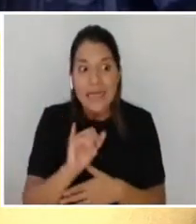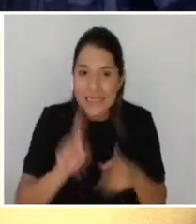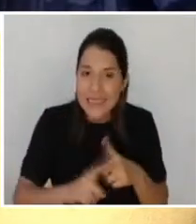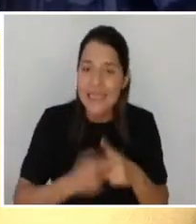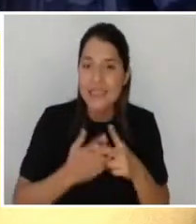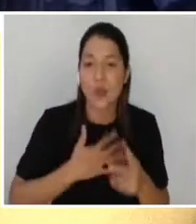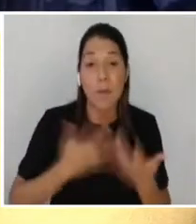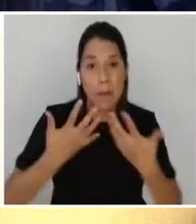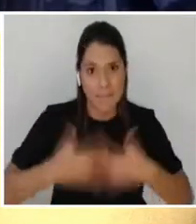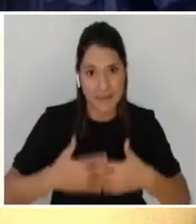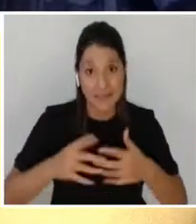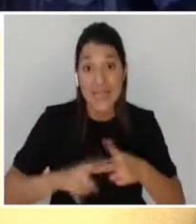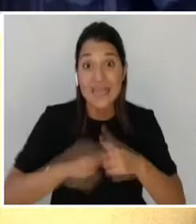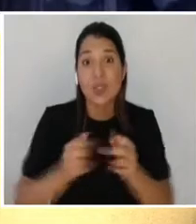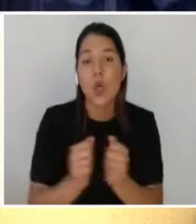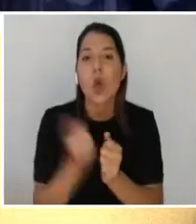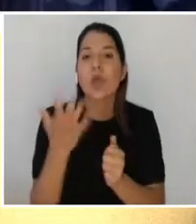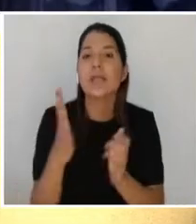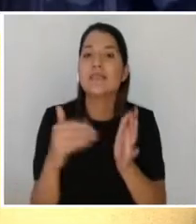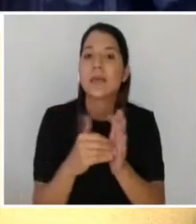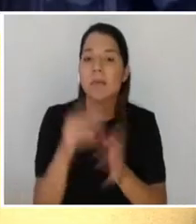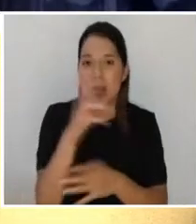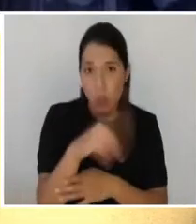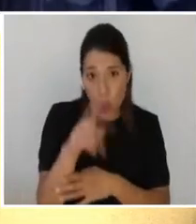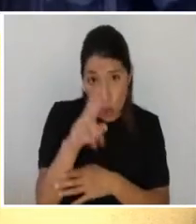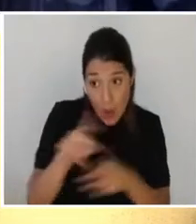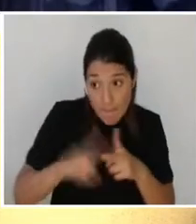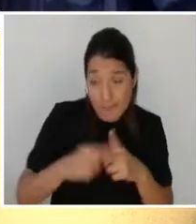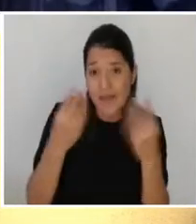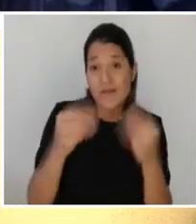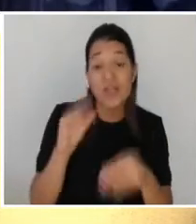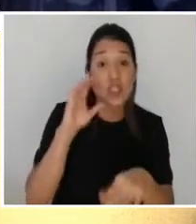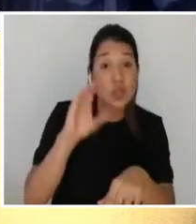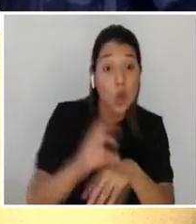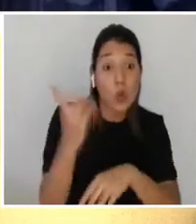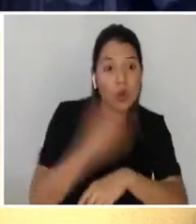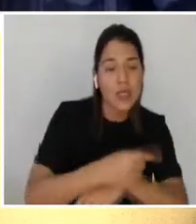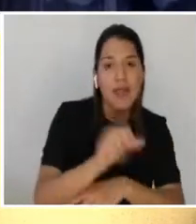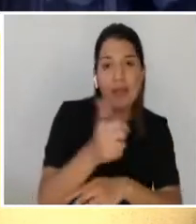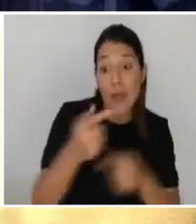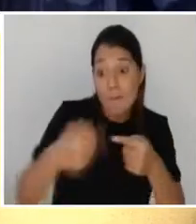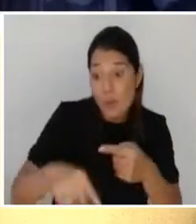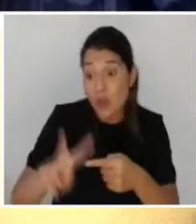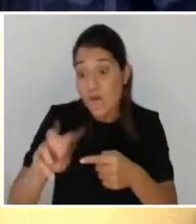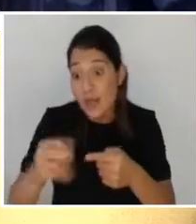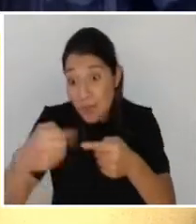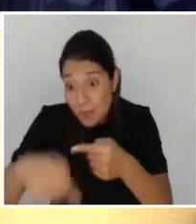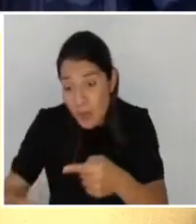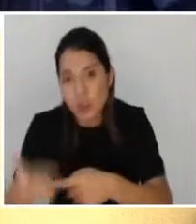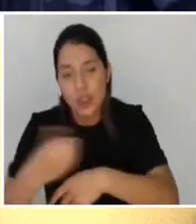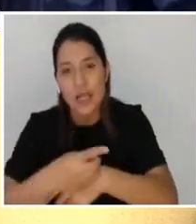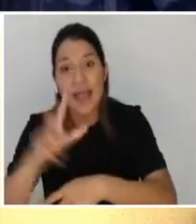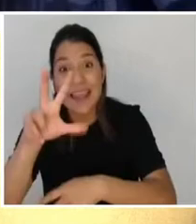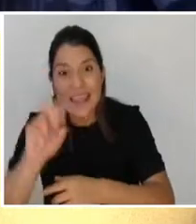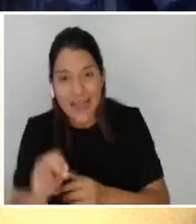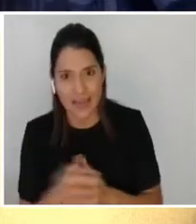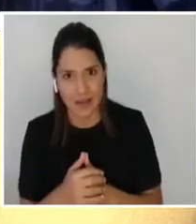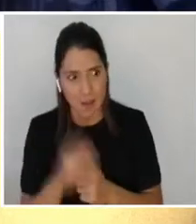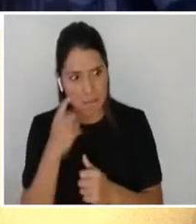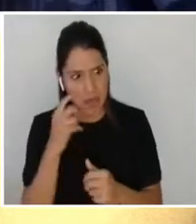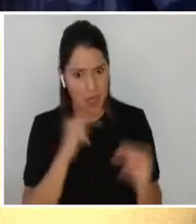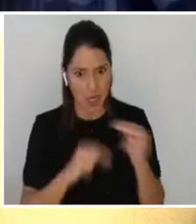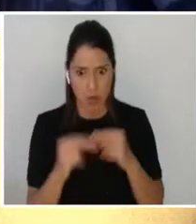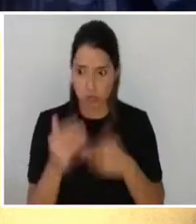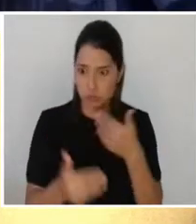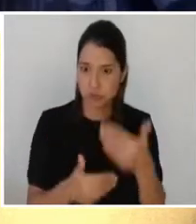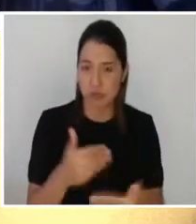los 15,000 colones, empecé a vender chocolates, un día vendí 10, al día siguiente 20, al día siguiente 30, y vi que el negocio estaba funcionando tan bien que dije,